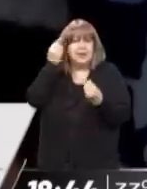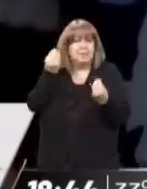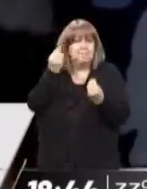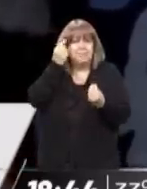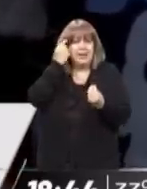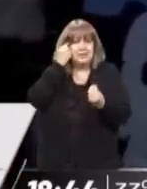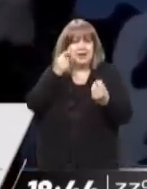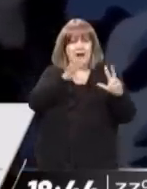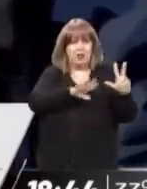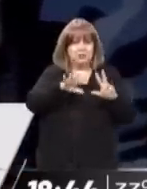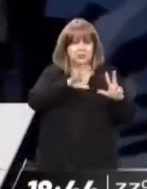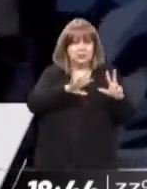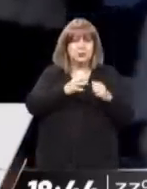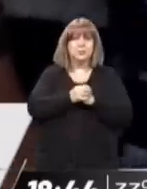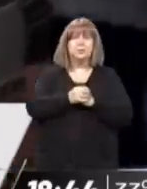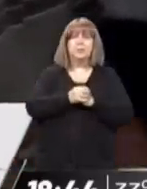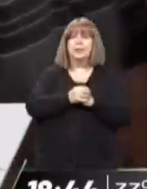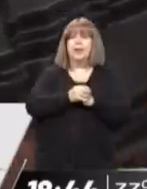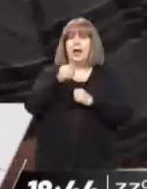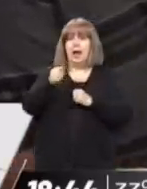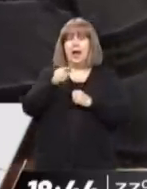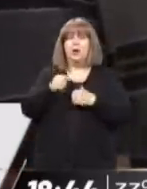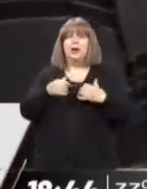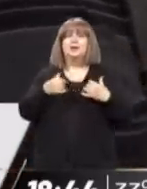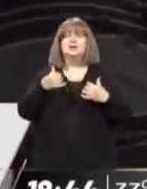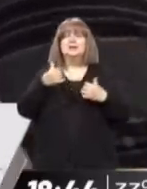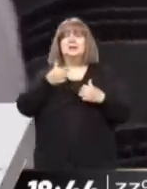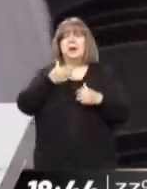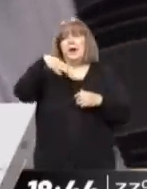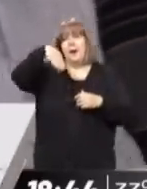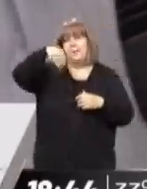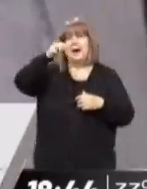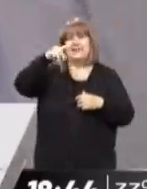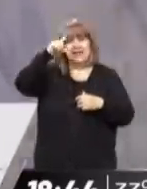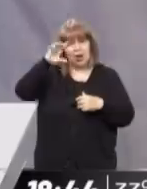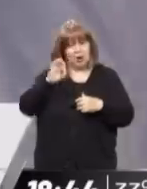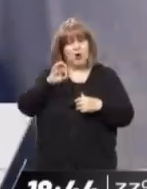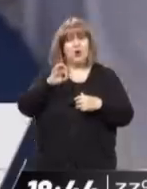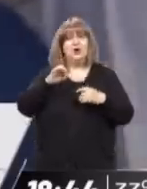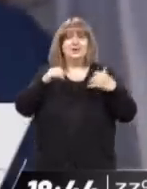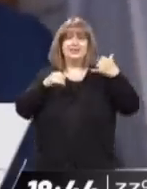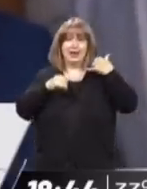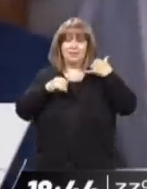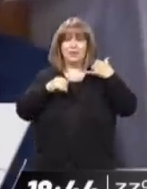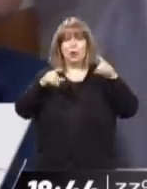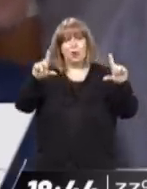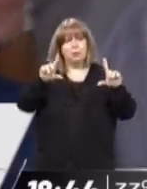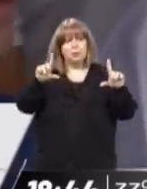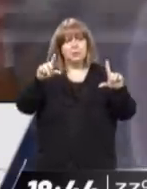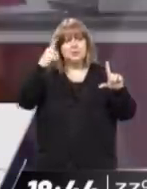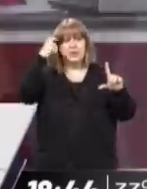provincia. Vamos, si te parece, Sofi, a invitar, que ya está conectado con nosotros, Marcelo Severio, quien es psicólogo, para, bueno, para dialogar con